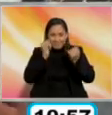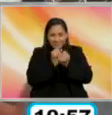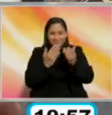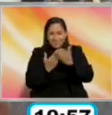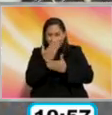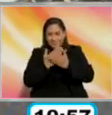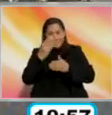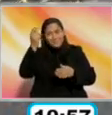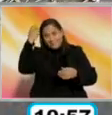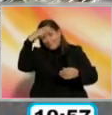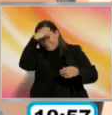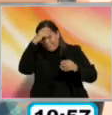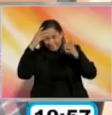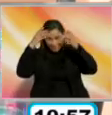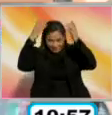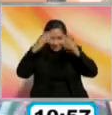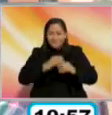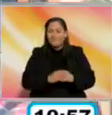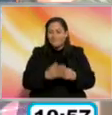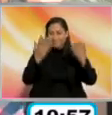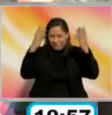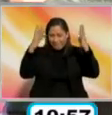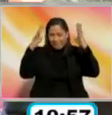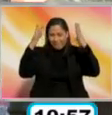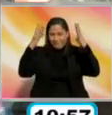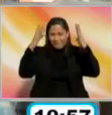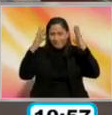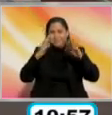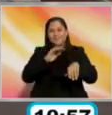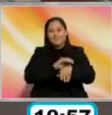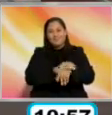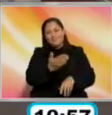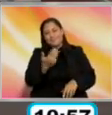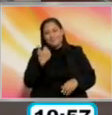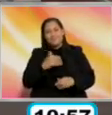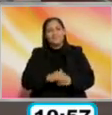mañanas. El aplauso para Qué Nota, compañeros, vénganse para acá. Para despedir